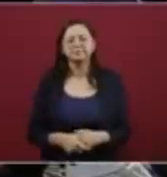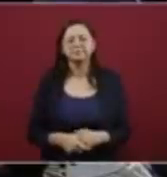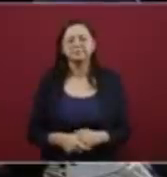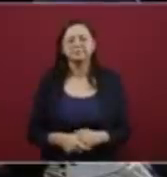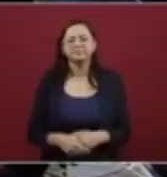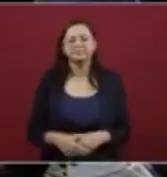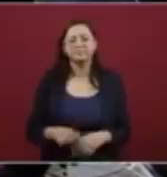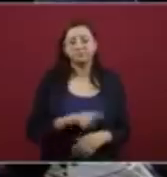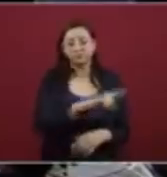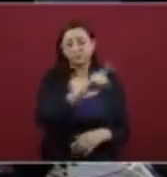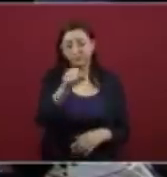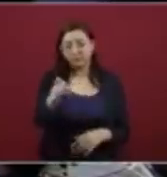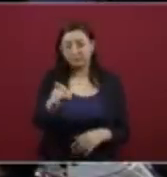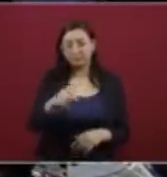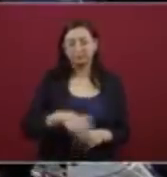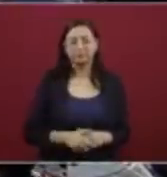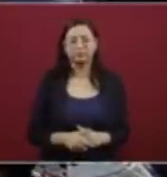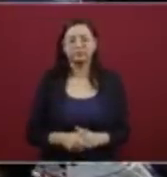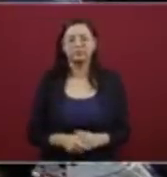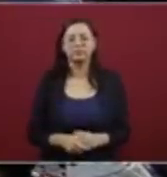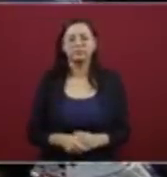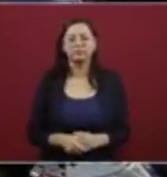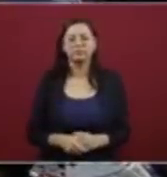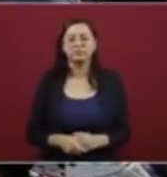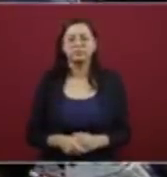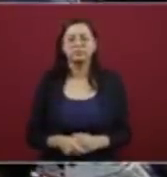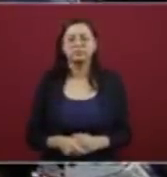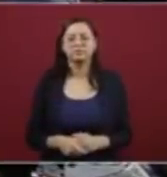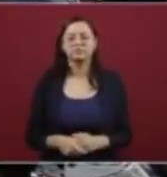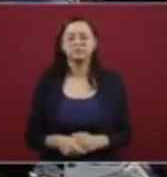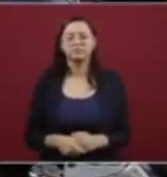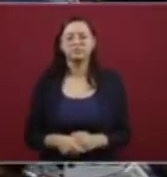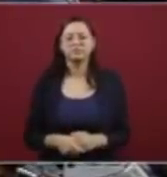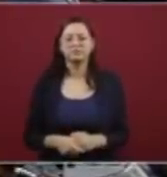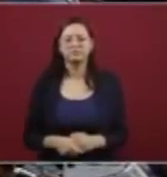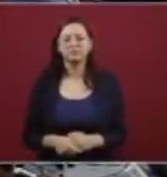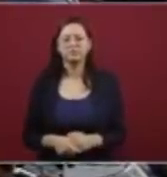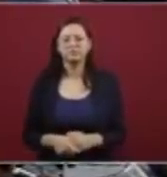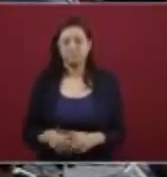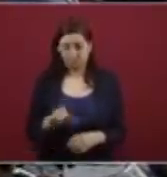Allá vamos en medio. Damos una pasada ahí. ¡Pum!